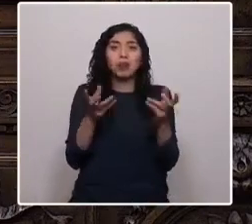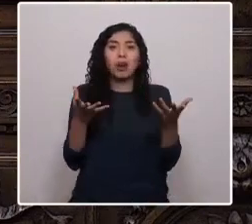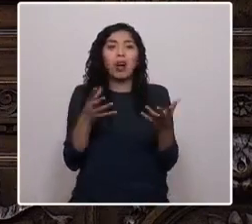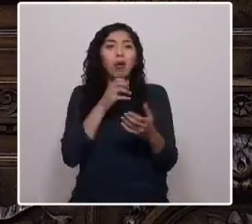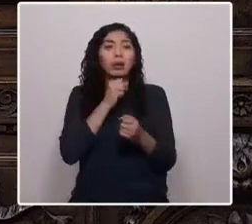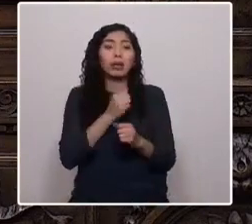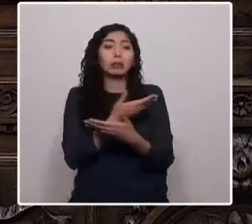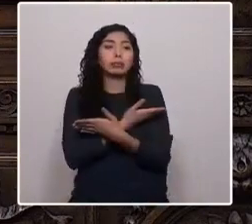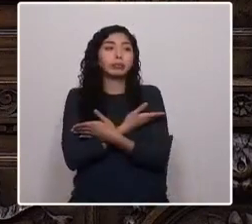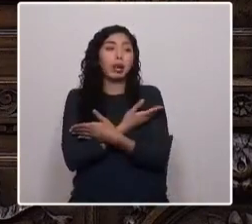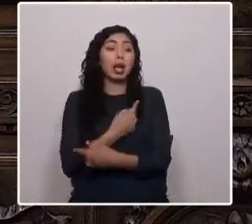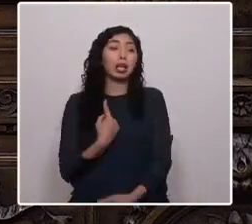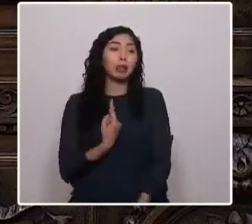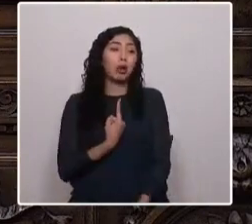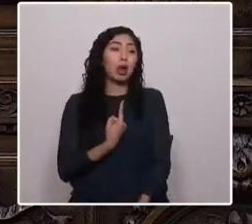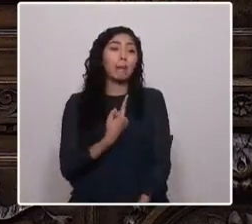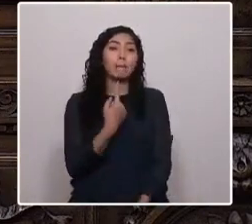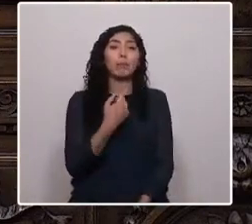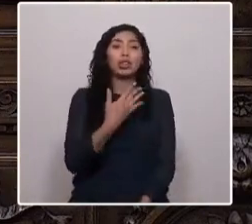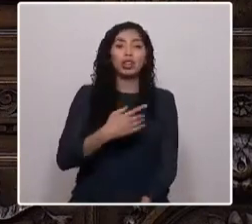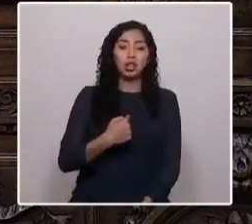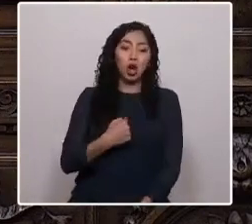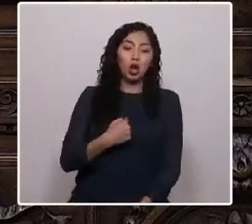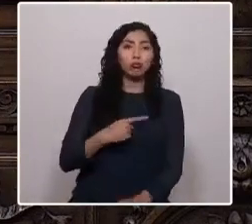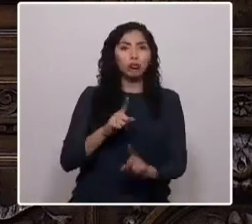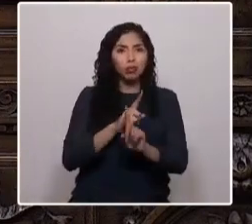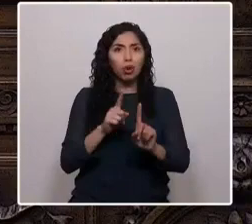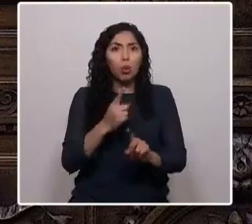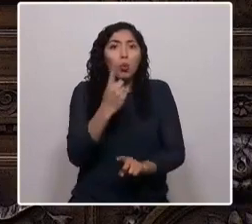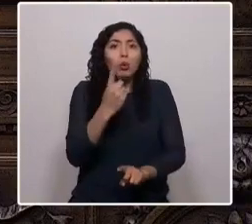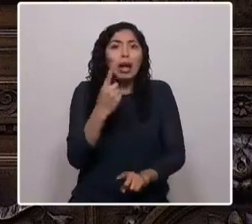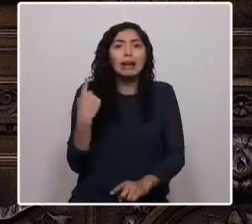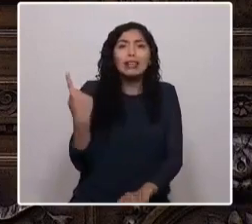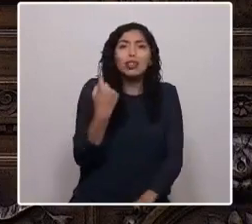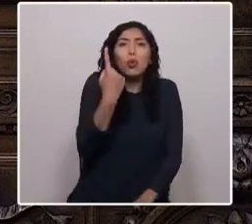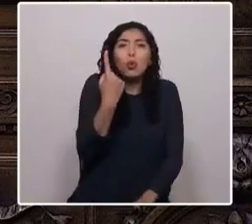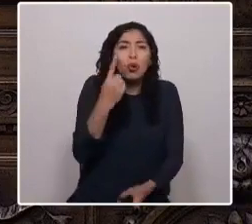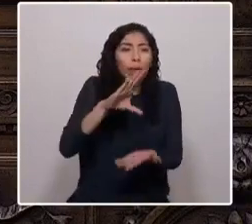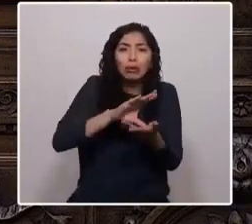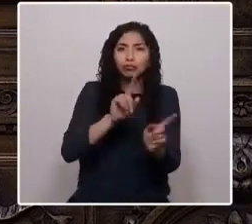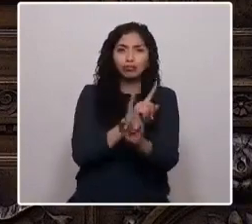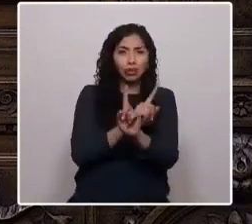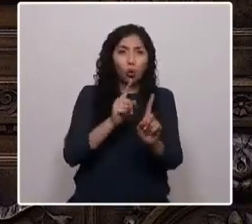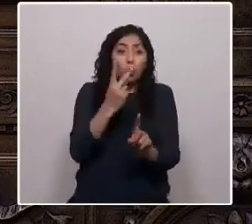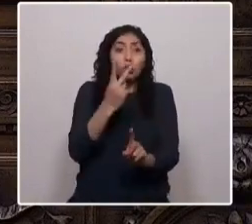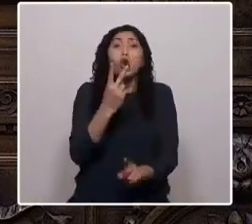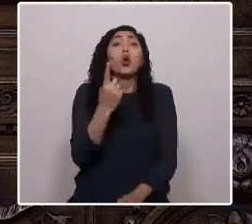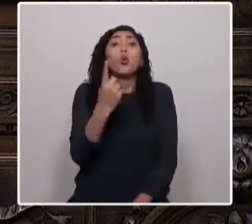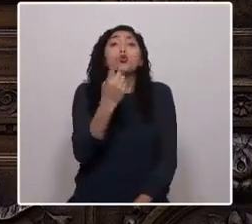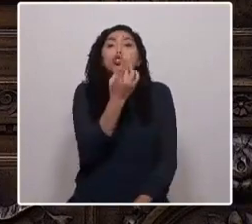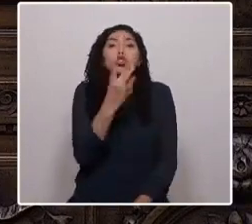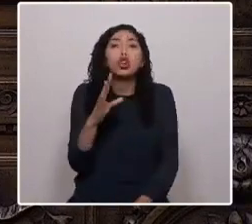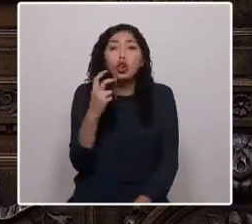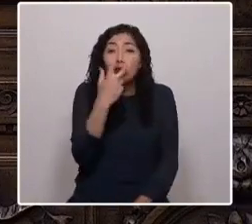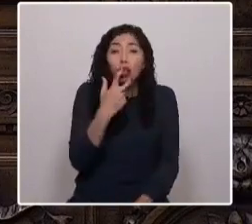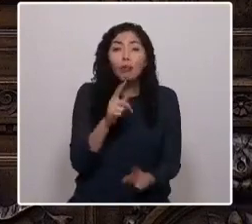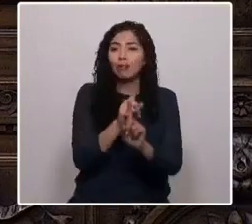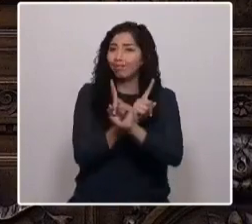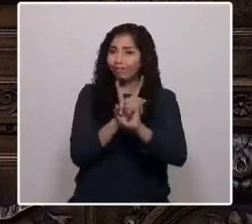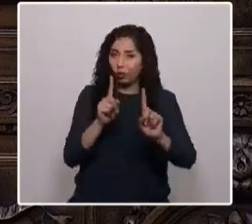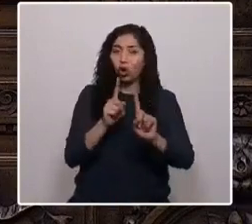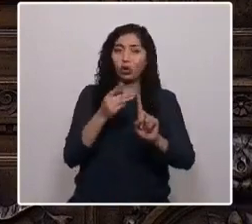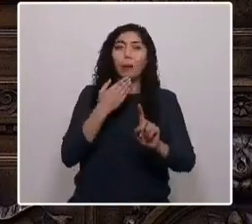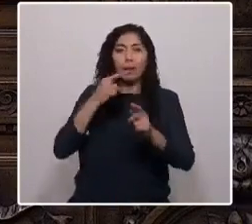individualidad de la falacia de una sola nación de un solo idioma a reconocer la coexistencia de diversas